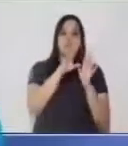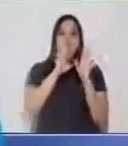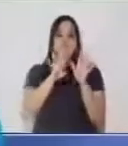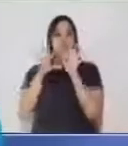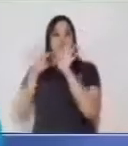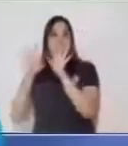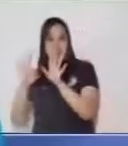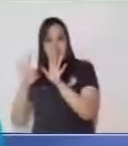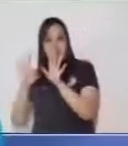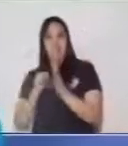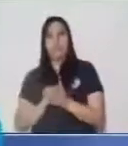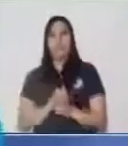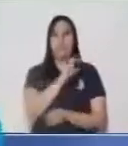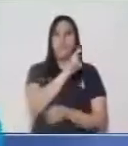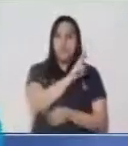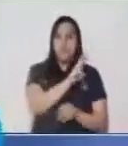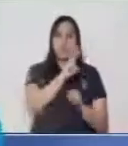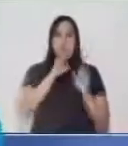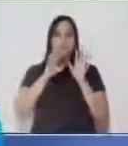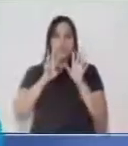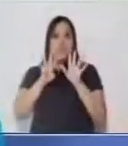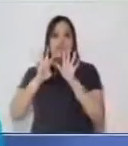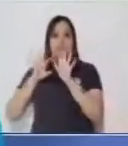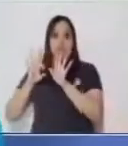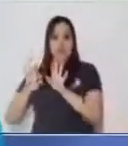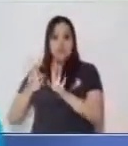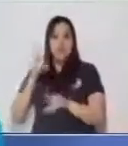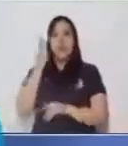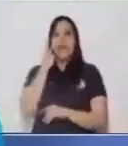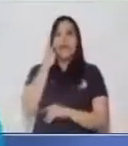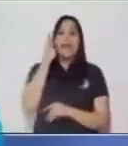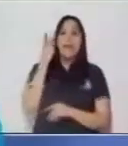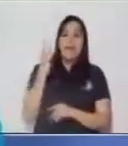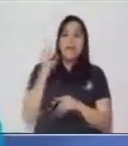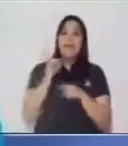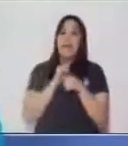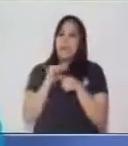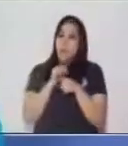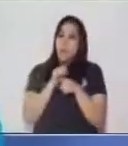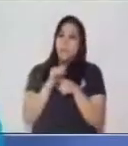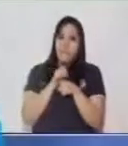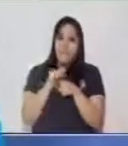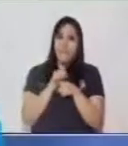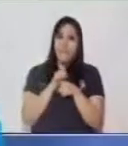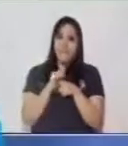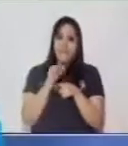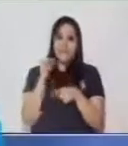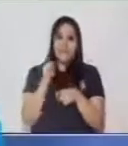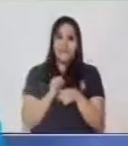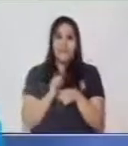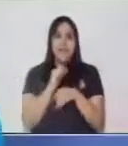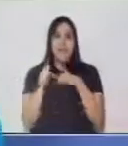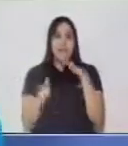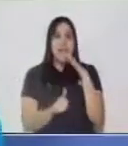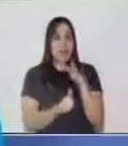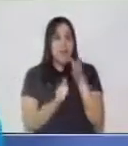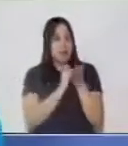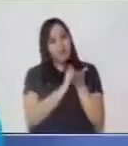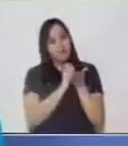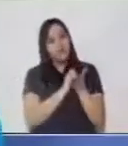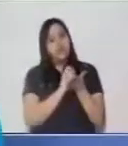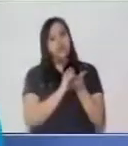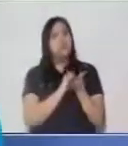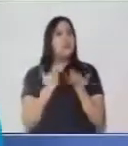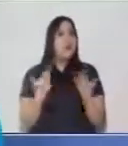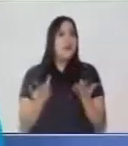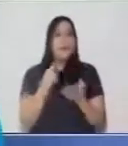números te van a ayudar para ejercitar el tema visto hoy. Y en la parte de abajo vas a colocar cuál